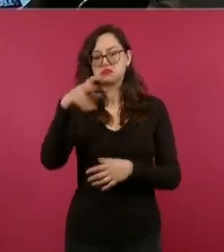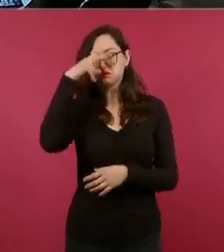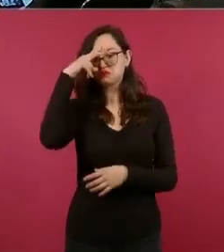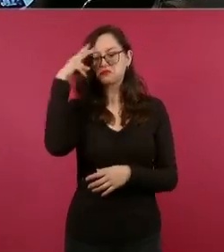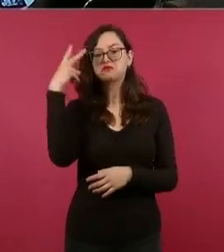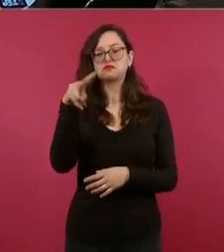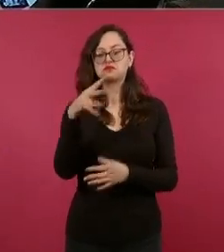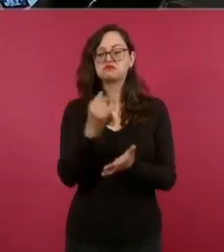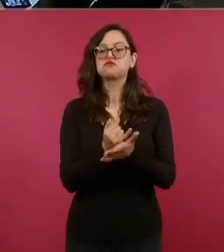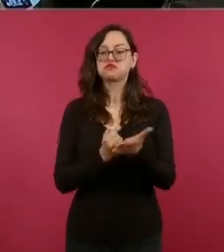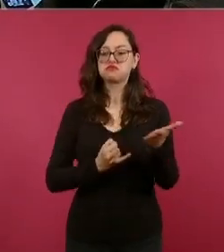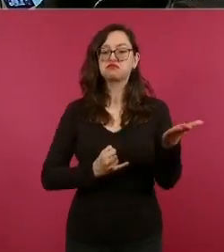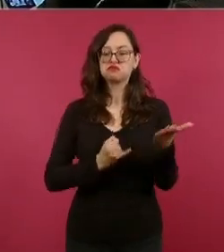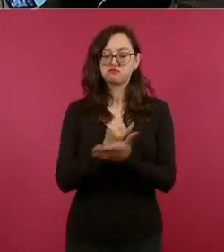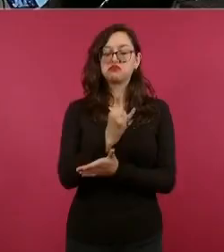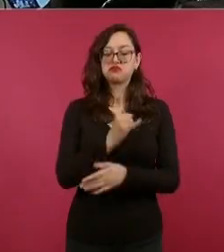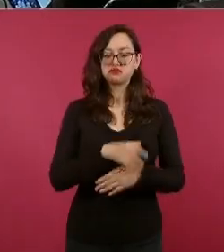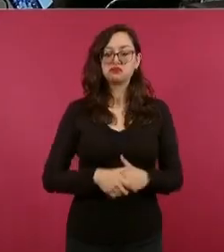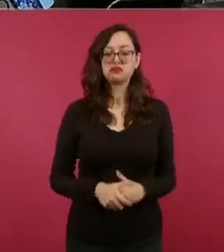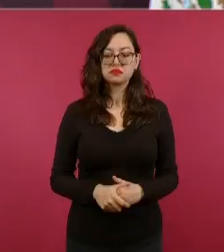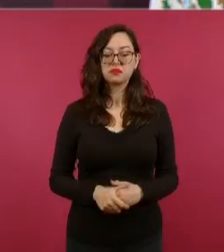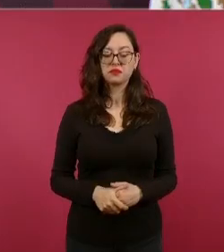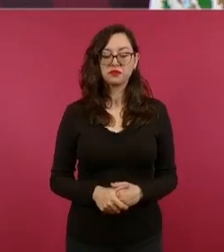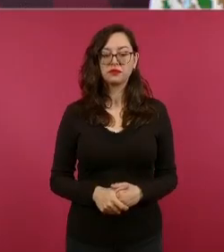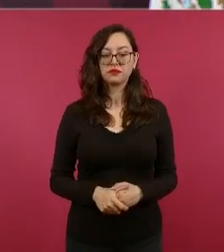Entonces, ya